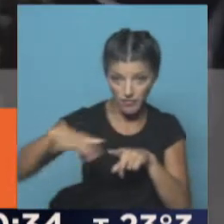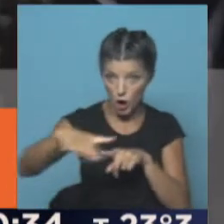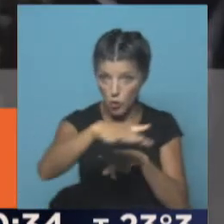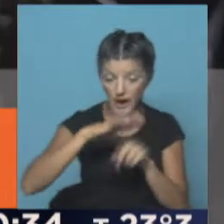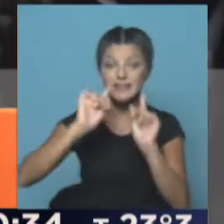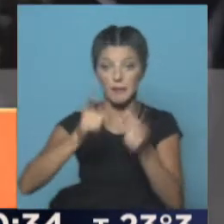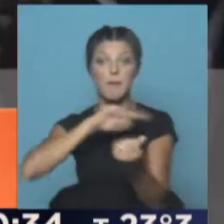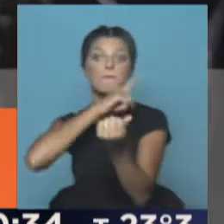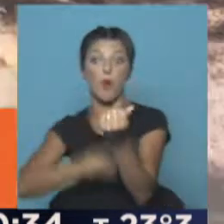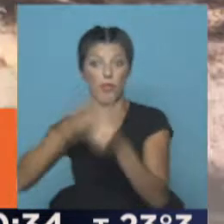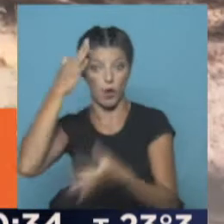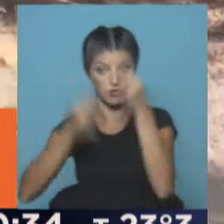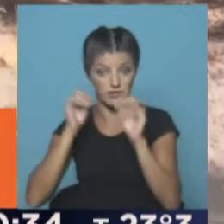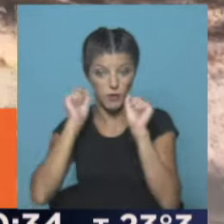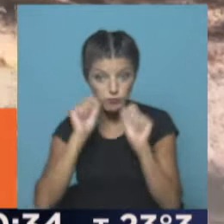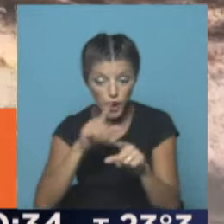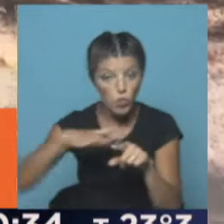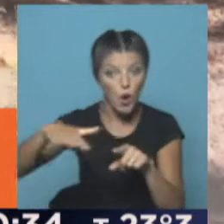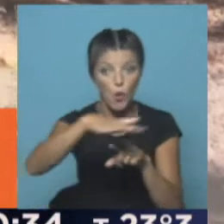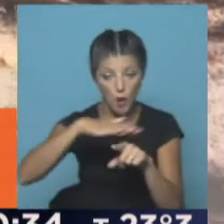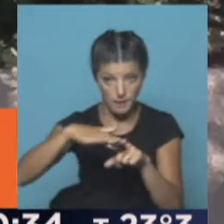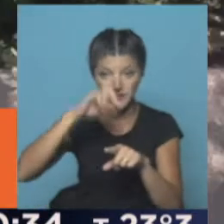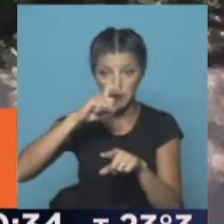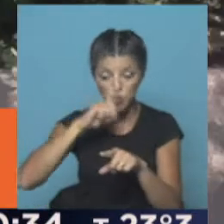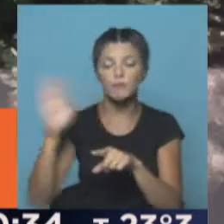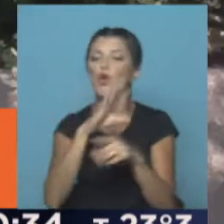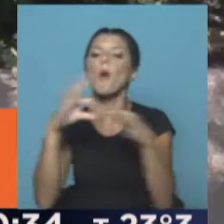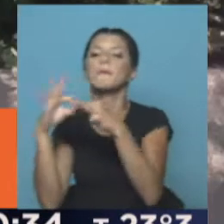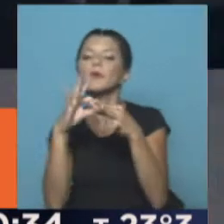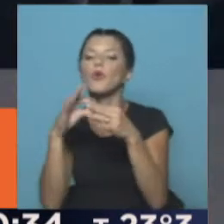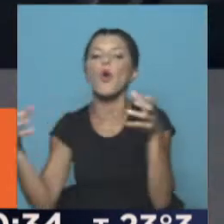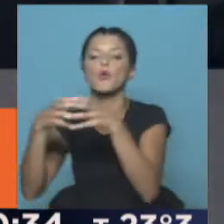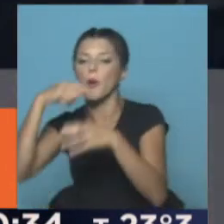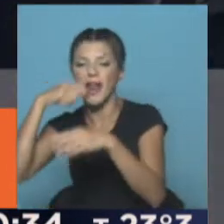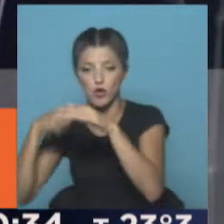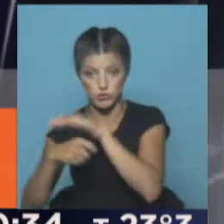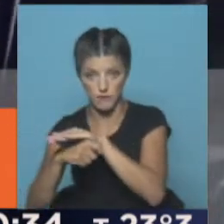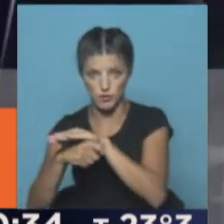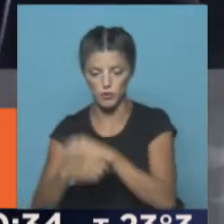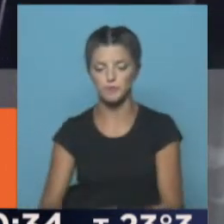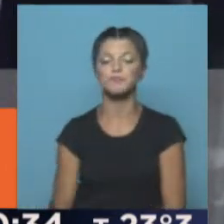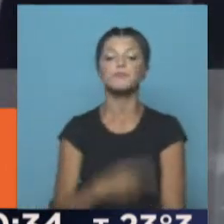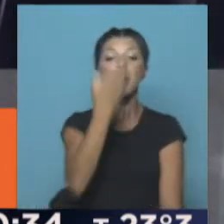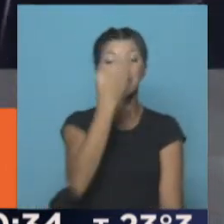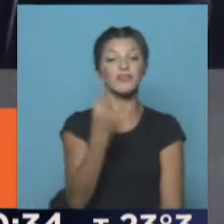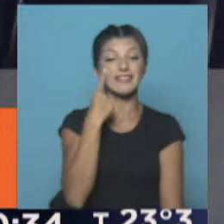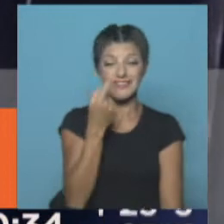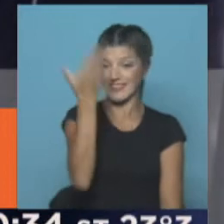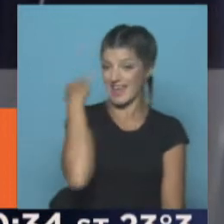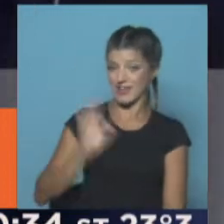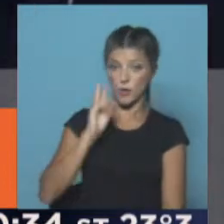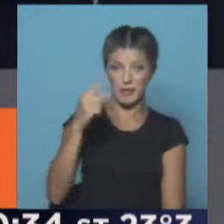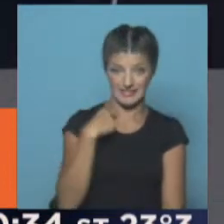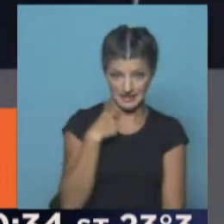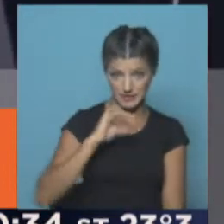del Poder Judicial acusados de tener vinculación con bandas narcos de la zona. El intendente Terán, que en 2013 ganó las elecciones